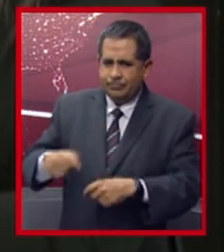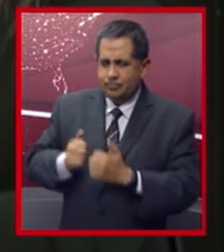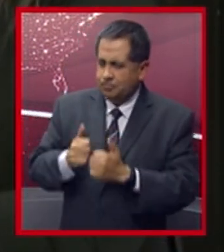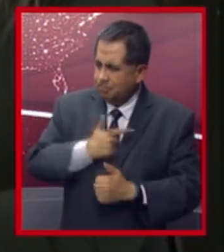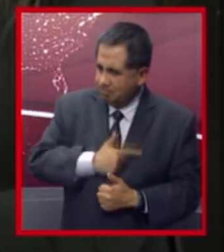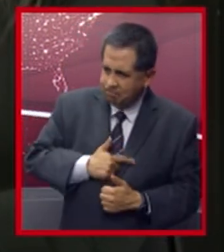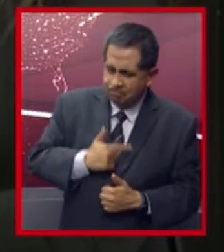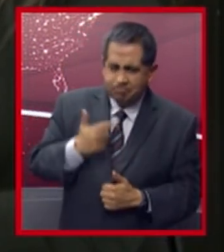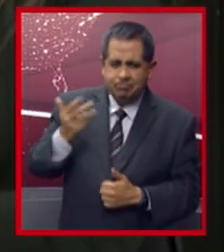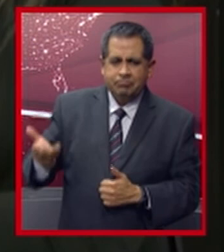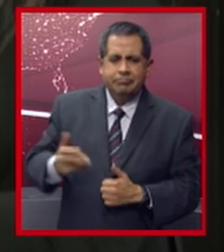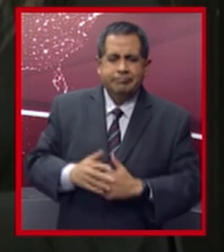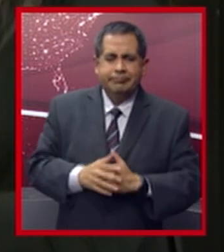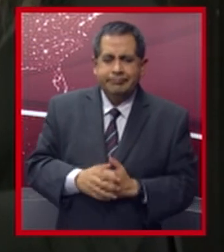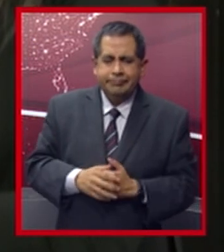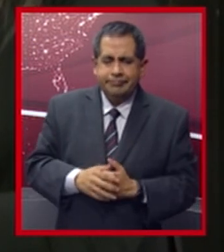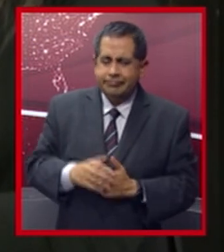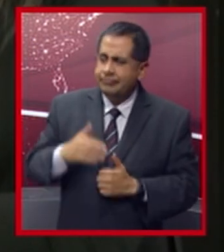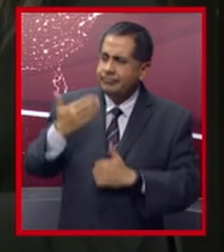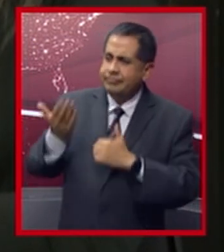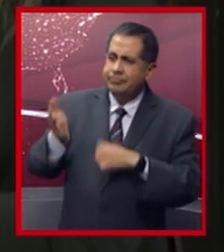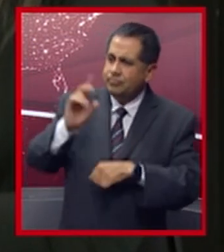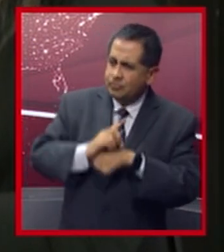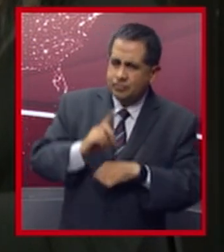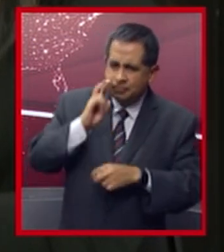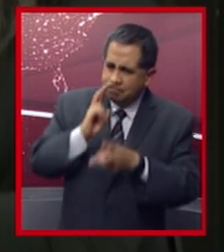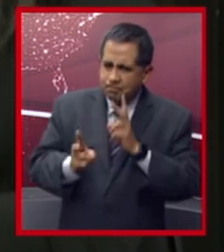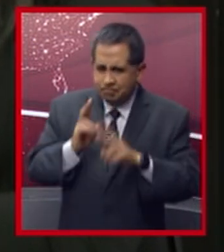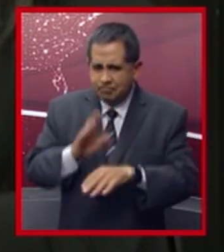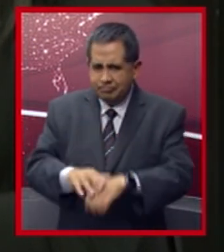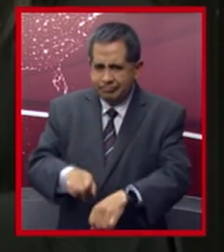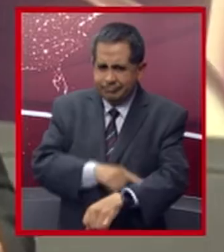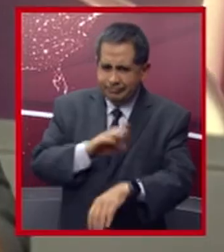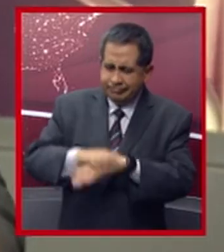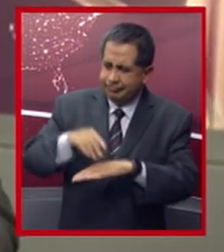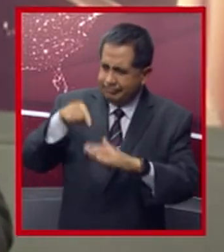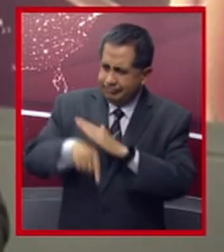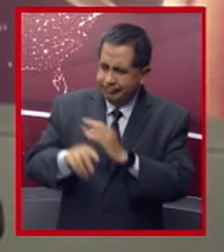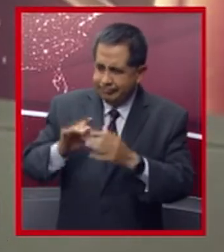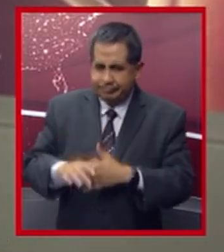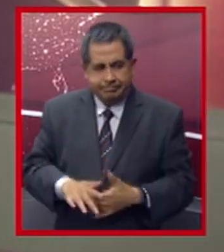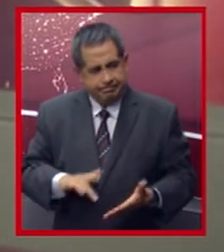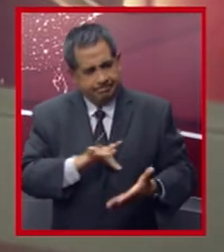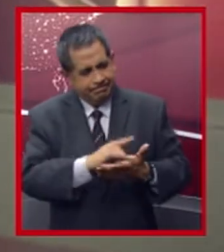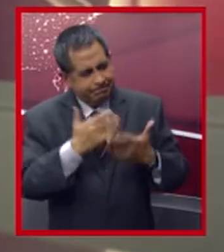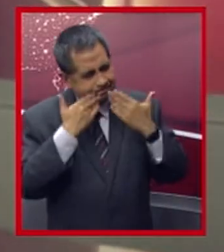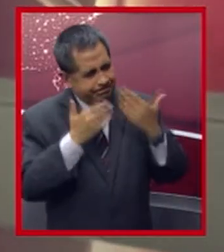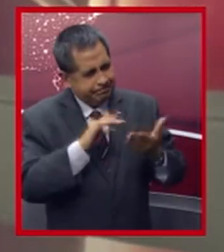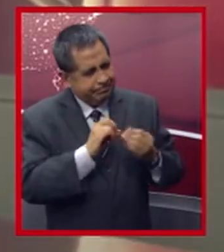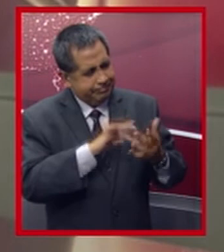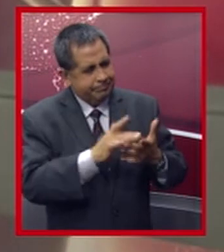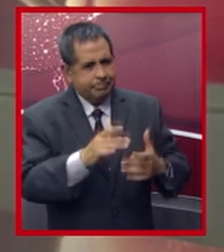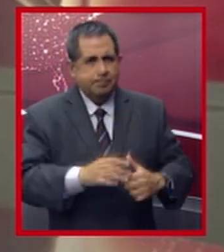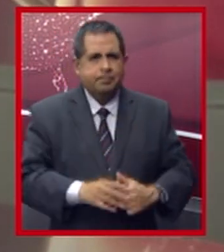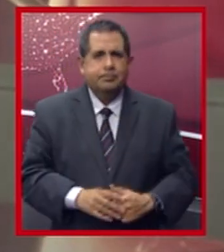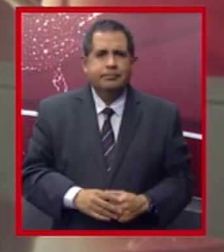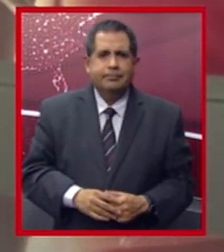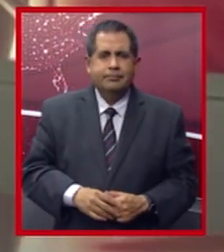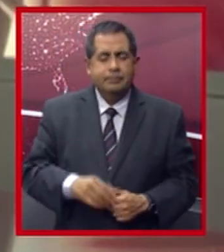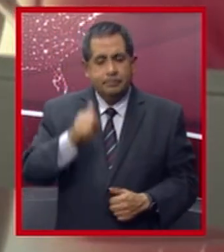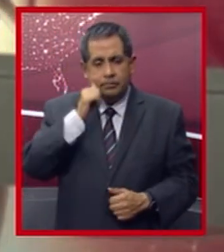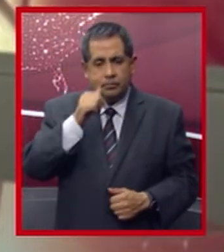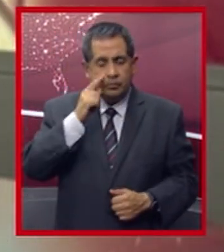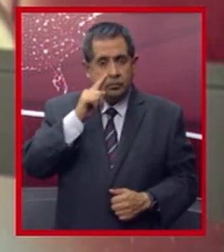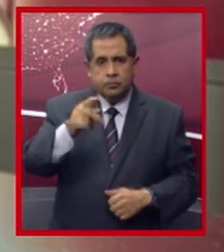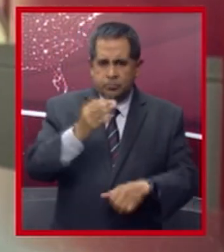mucho gusto, cuando tengamos otra charla, profundizamos en ello. Claro que sí, ya estaremos platicando. Muchísimas gracias. Y como siempre, gracias